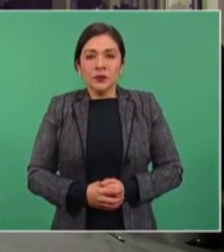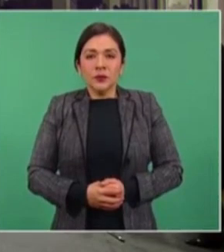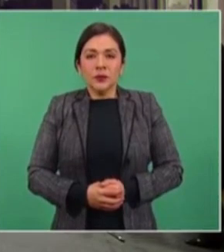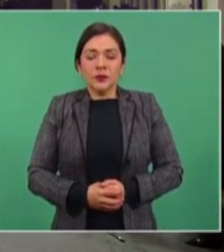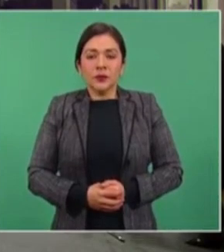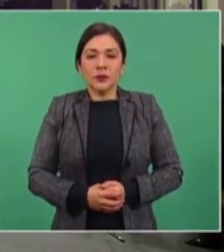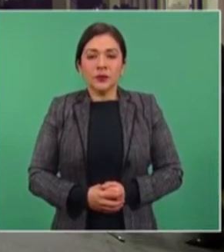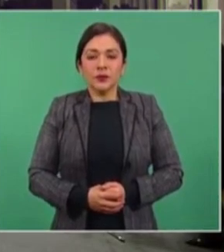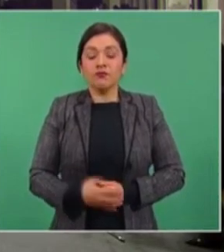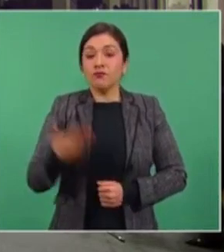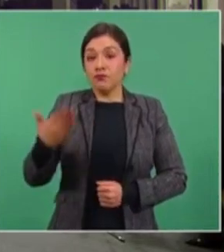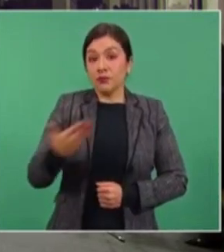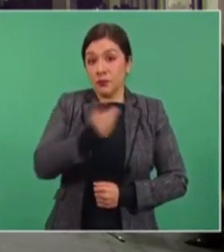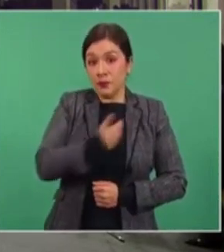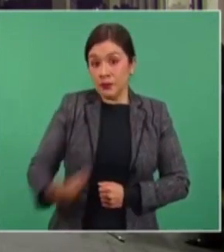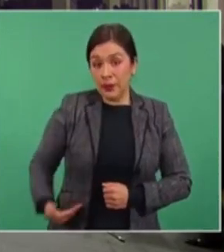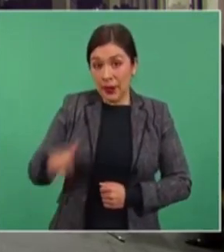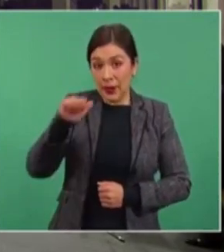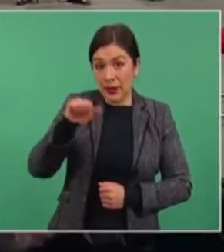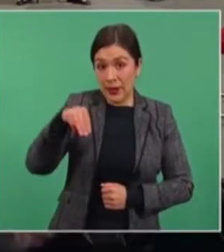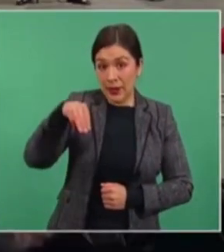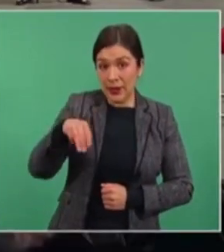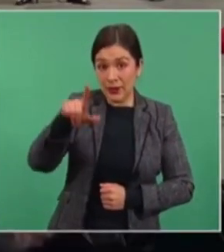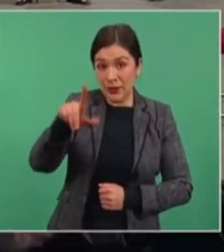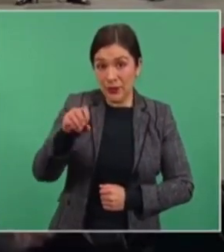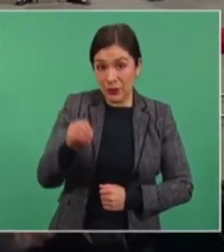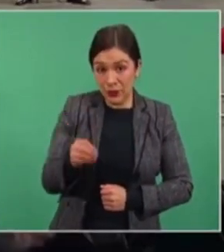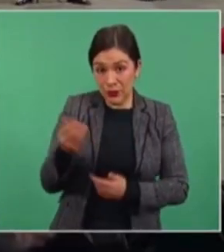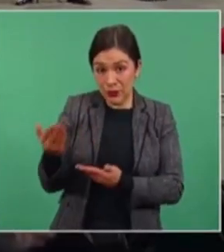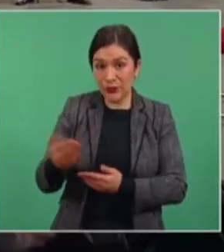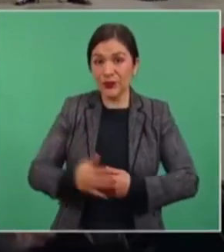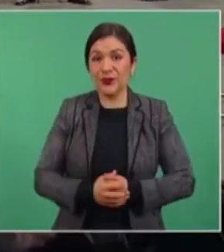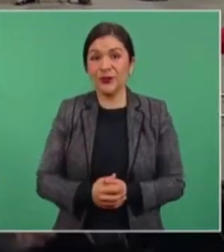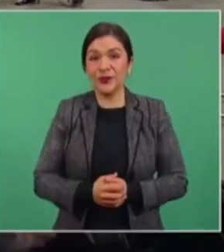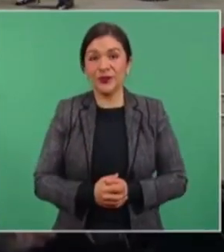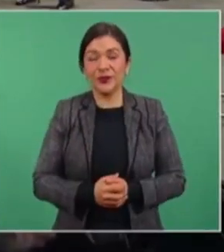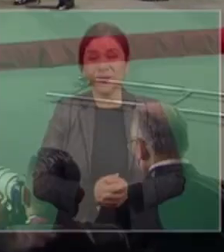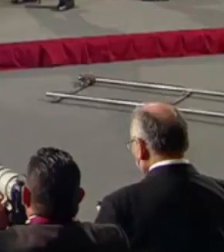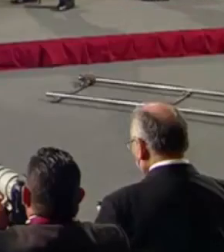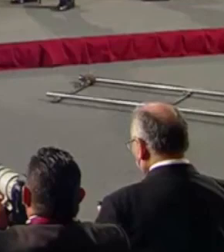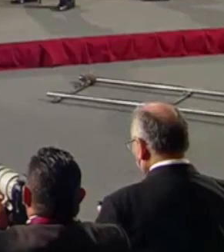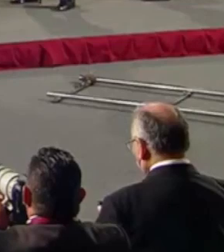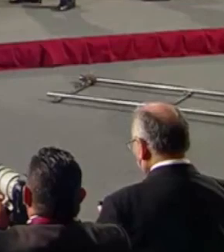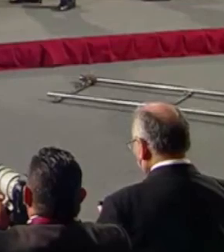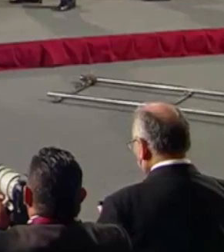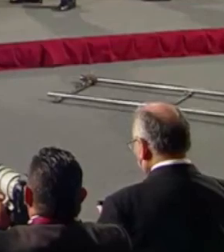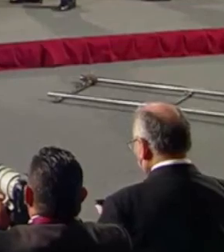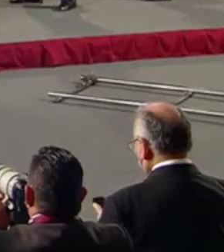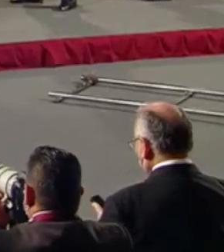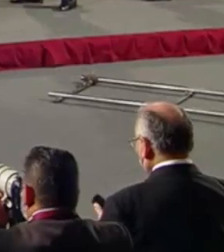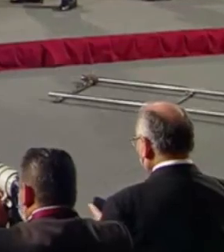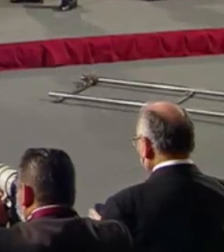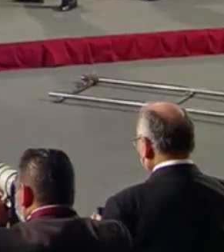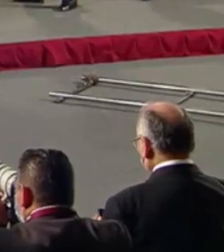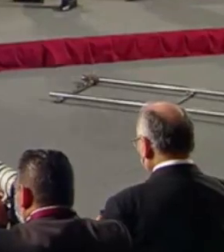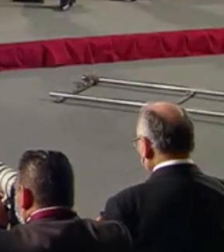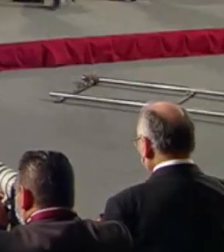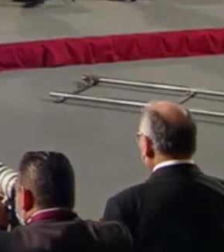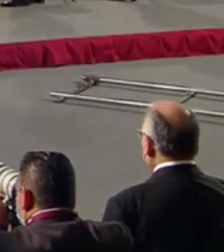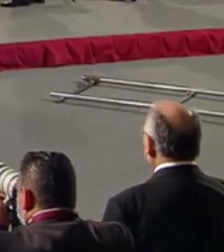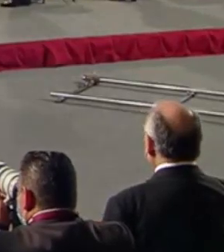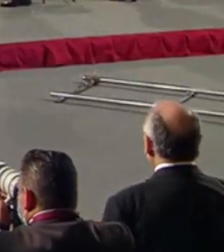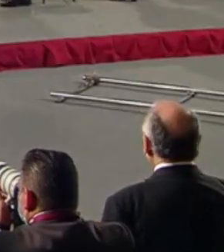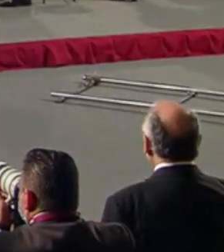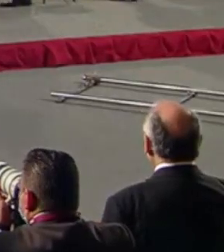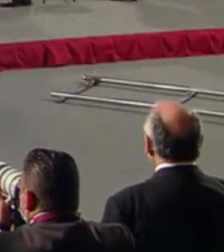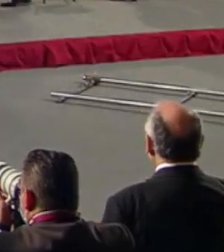El señor presidente de la República, licenciado Andrés Manuel López Obrador, entrega el Premio Nacional de Ingeniería